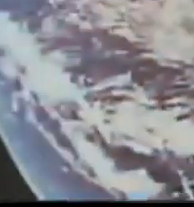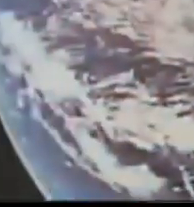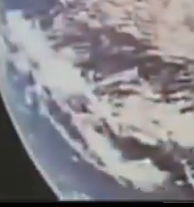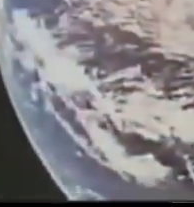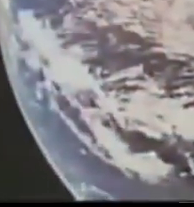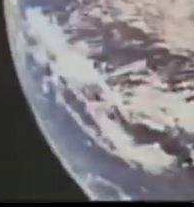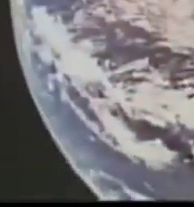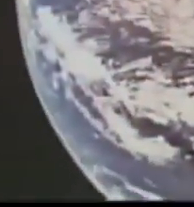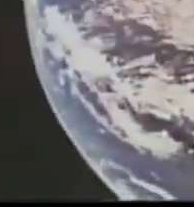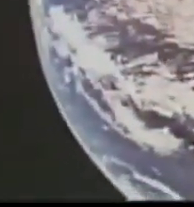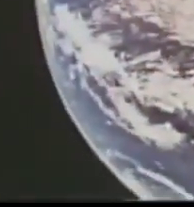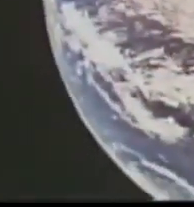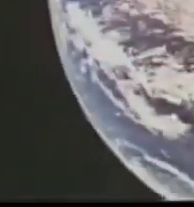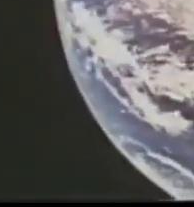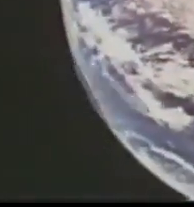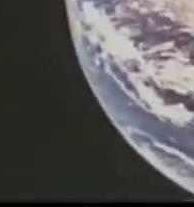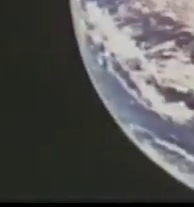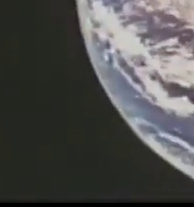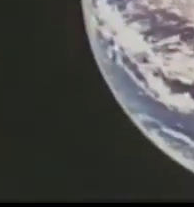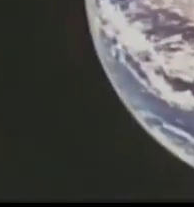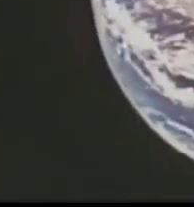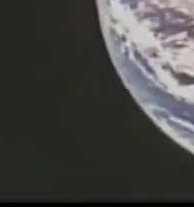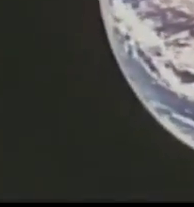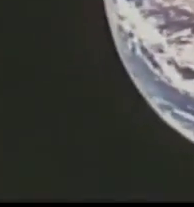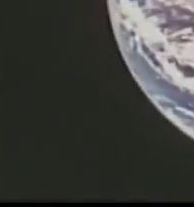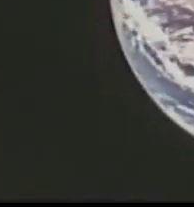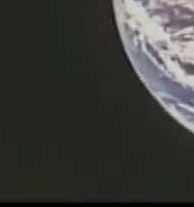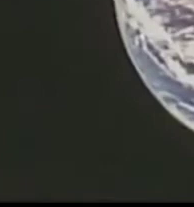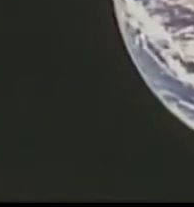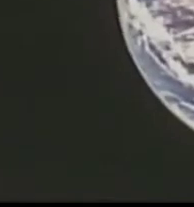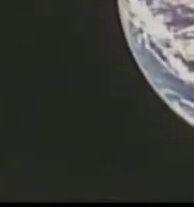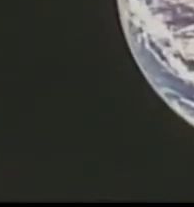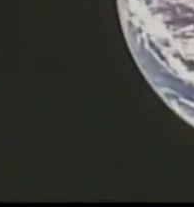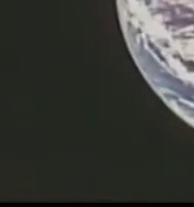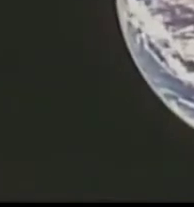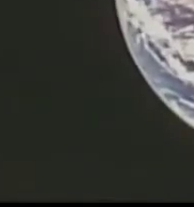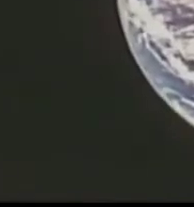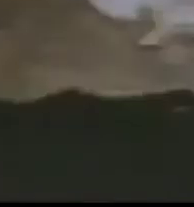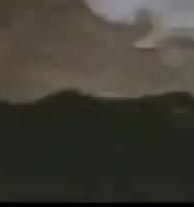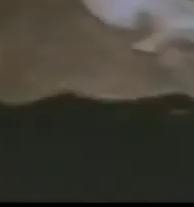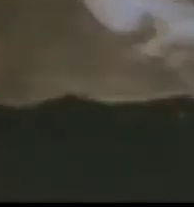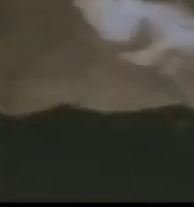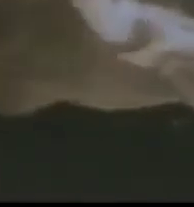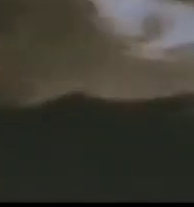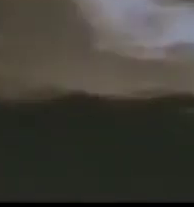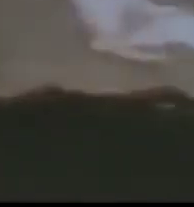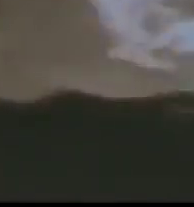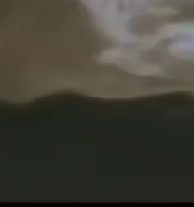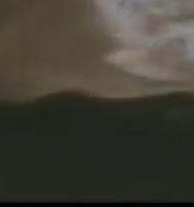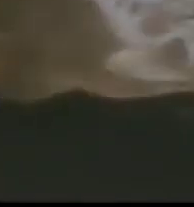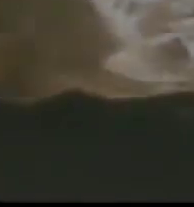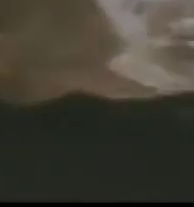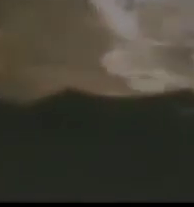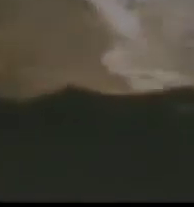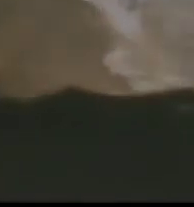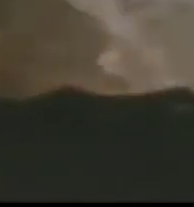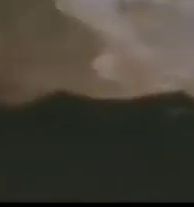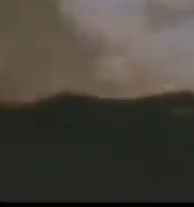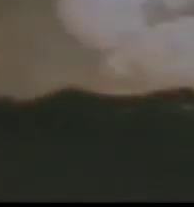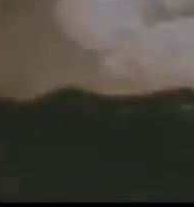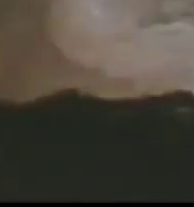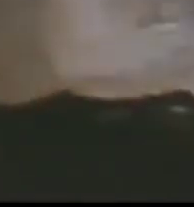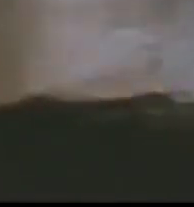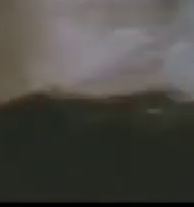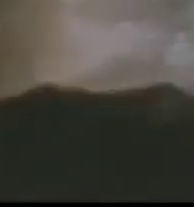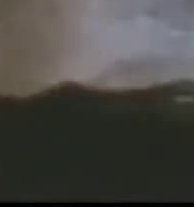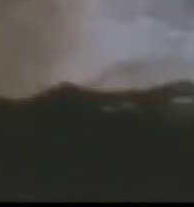Así que aunque una onda sonora tuviese la energía suficiente para llegar hasta lo más alto de nuestra atmósfera, como podría ser el caso de la onda